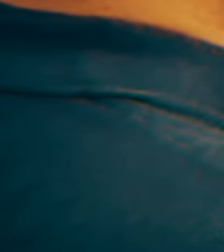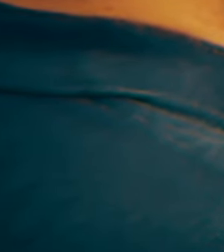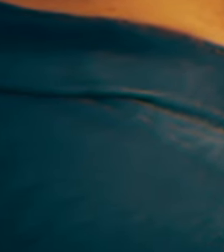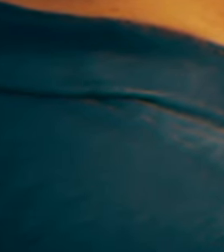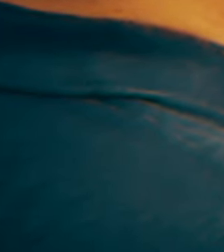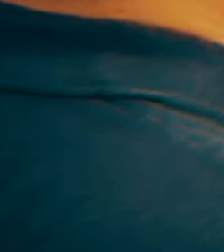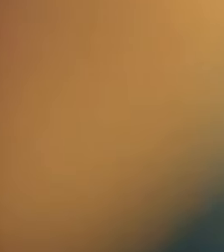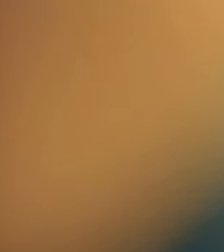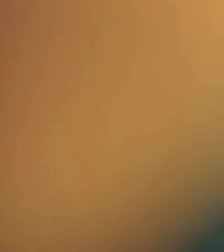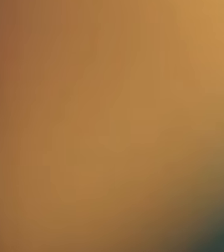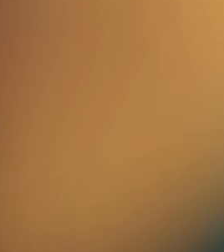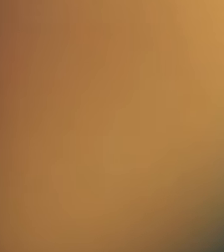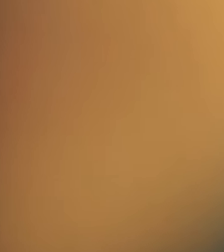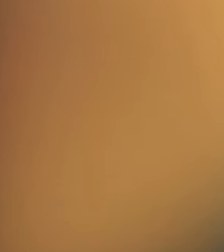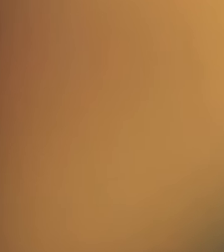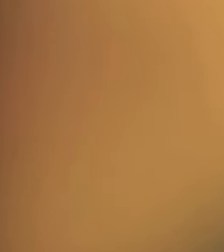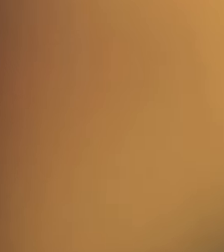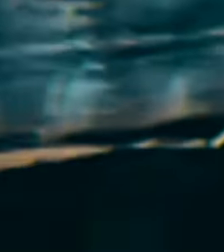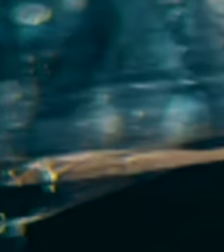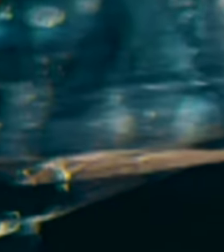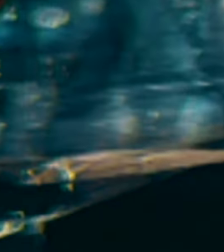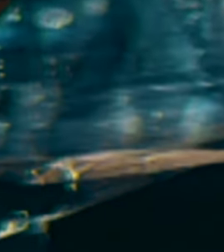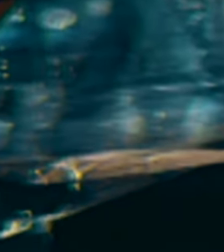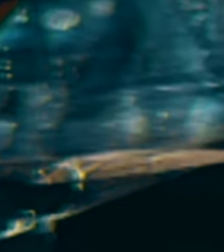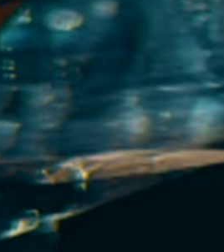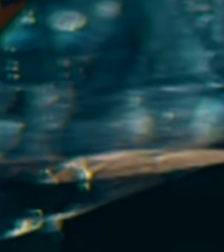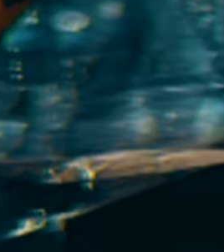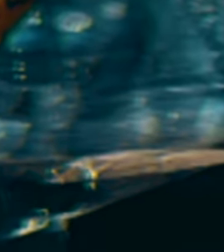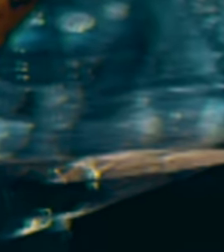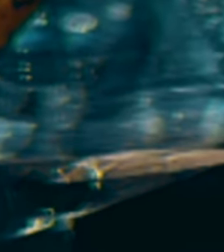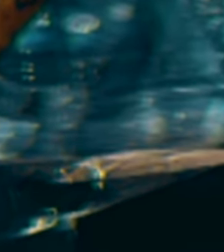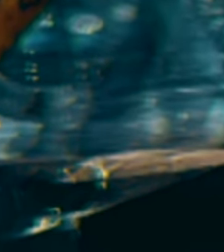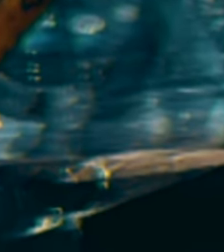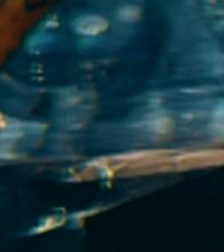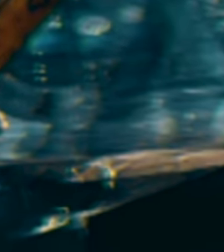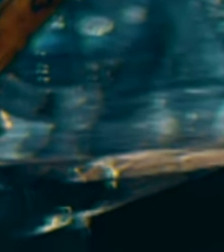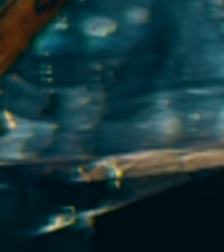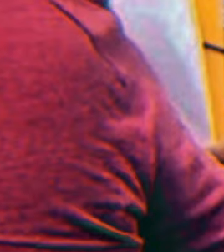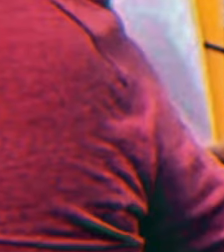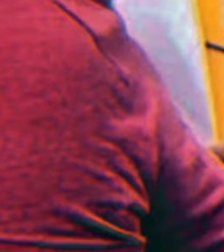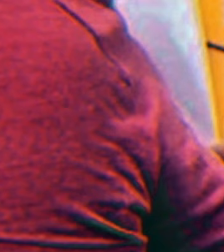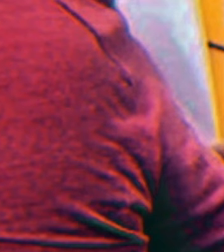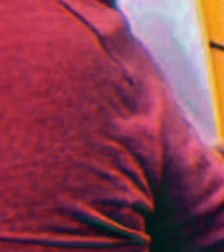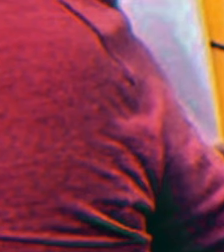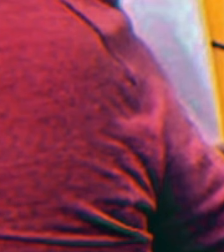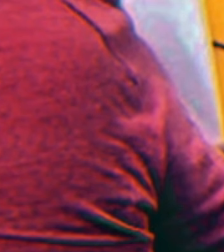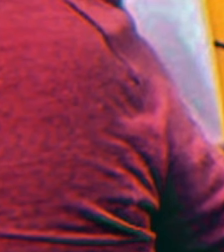nos conozcamos, pan, aquí tiene un hermano. Porque así somos nosotros.